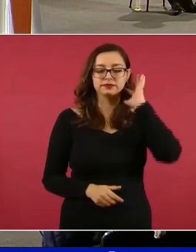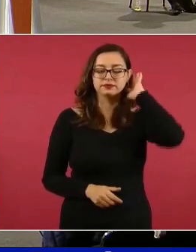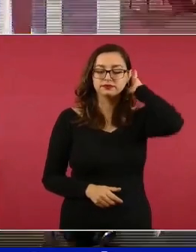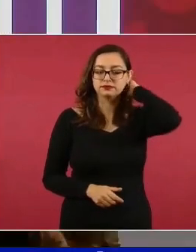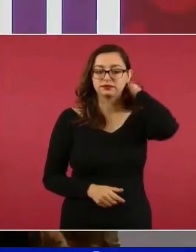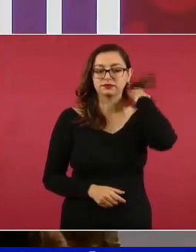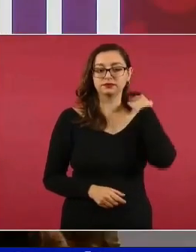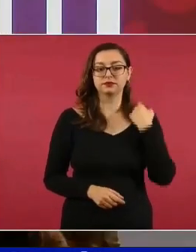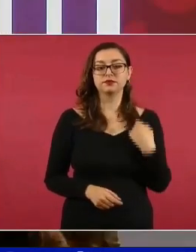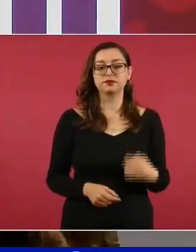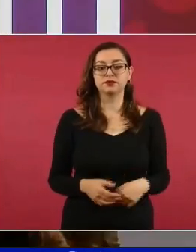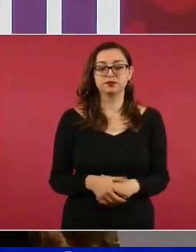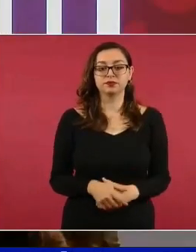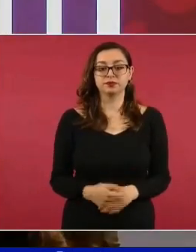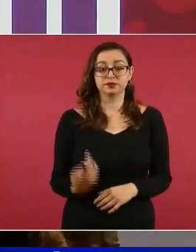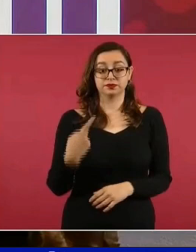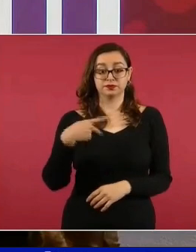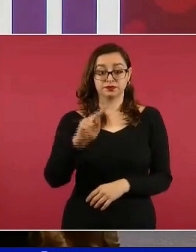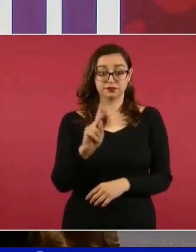con los datos que tenemos,